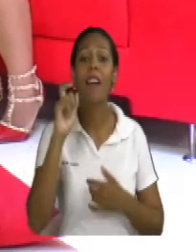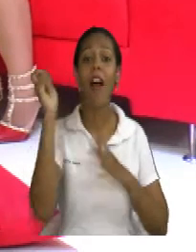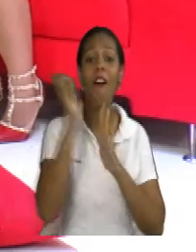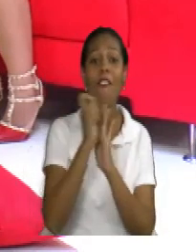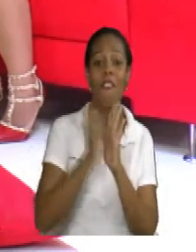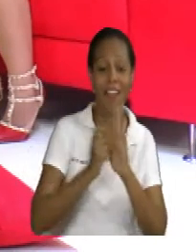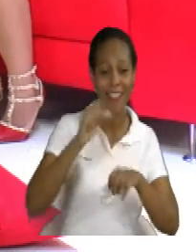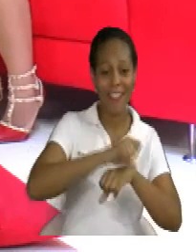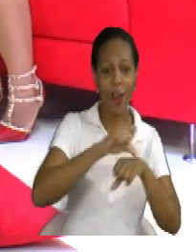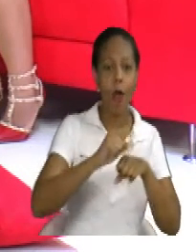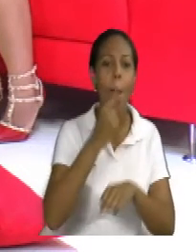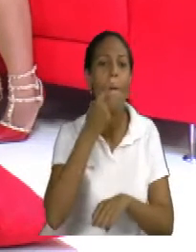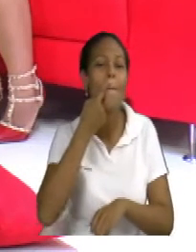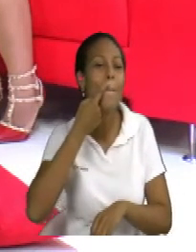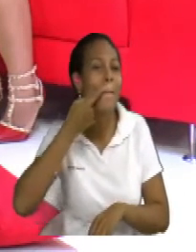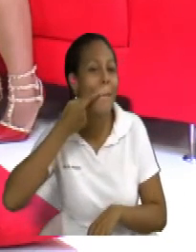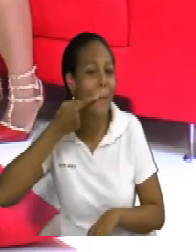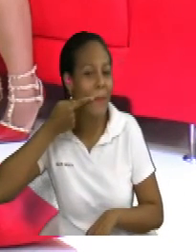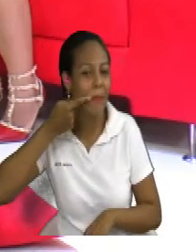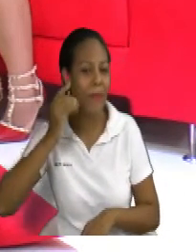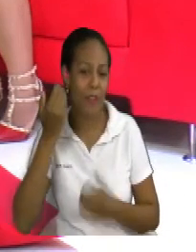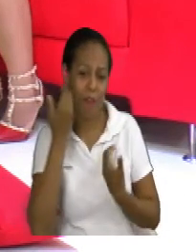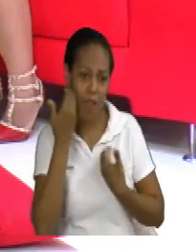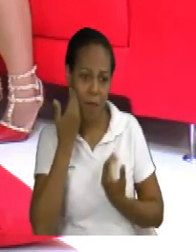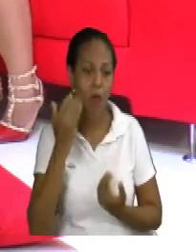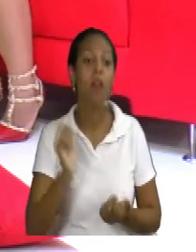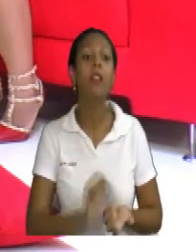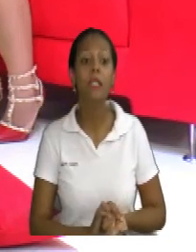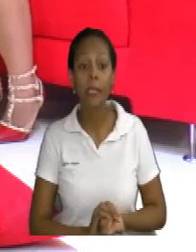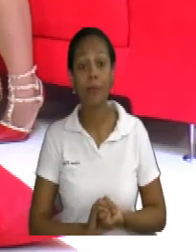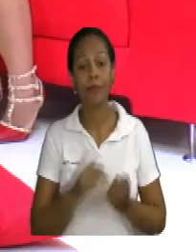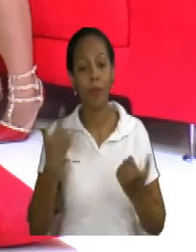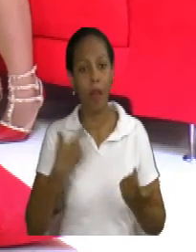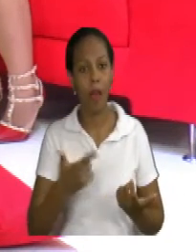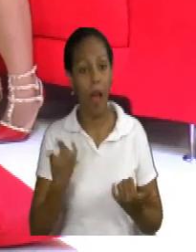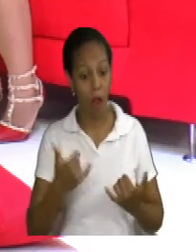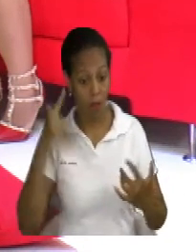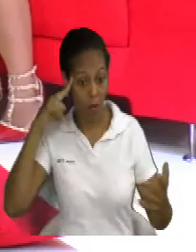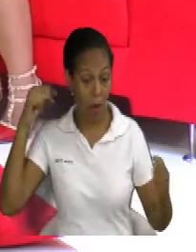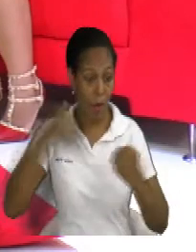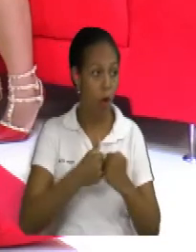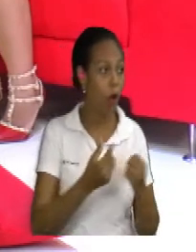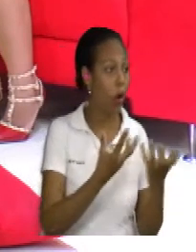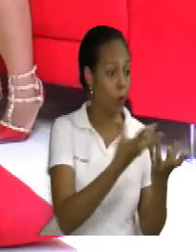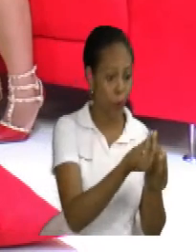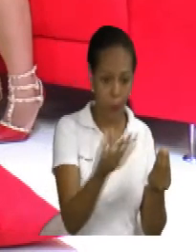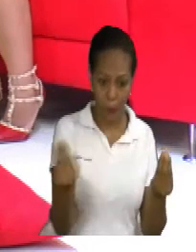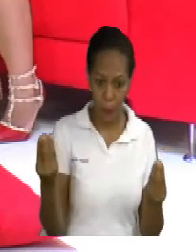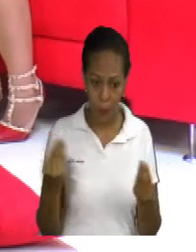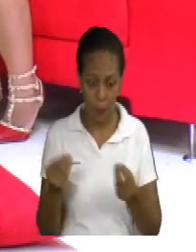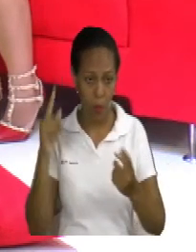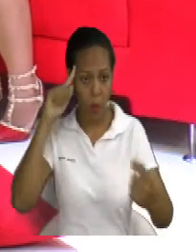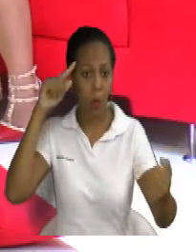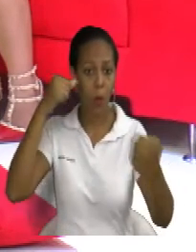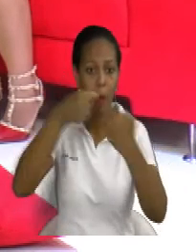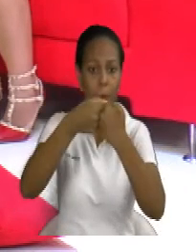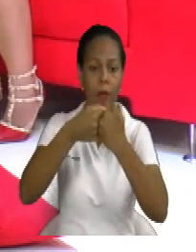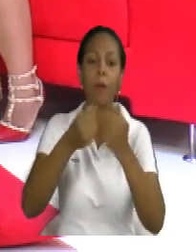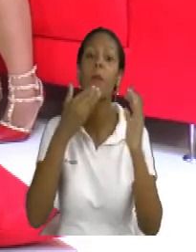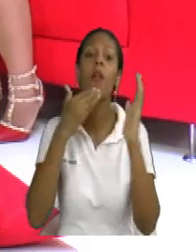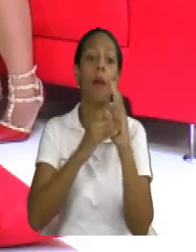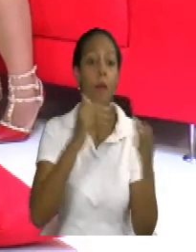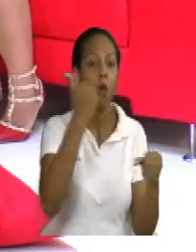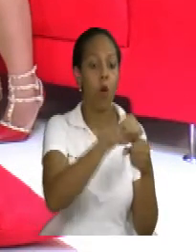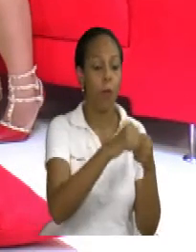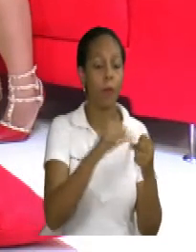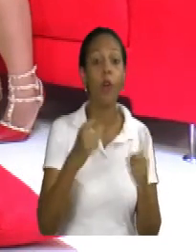fisurado y paladar hendido. Esta es una campaña que realizamos en convenio con importantes organizaciones como Ecopetrol,